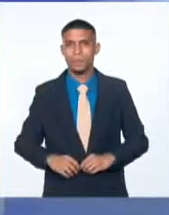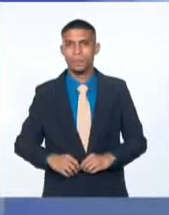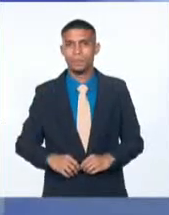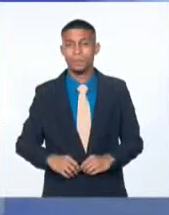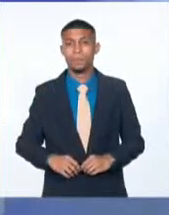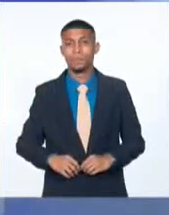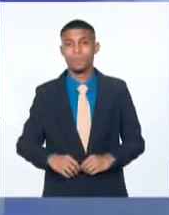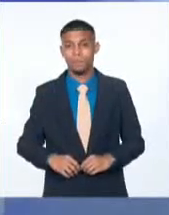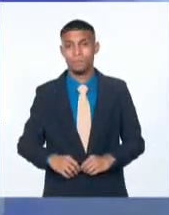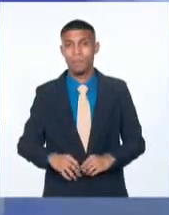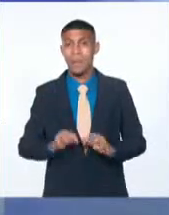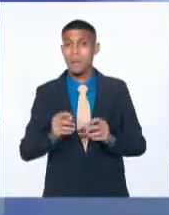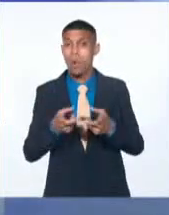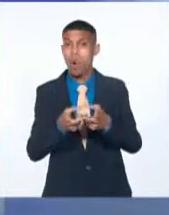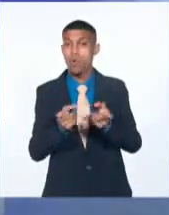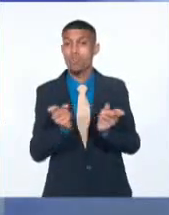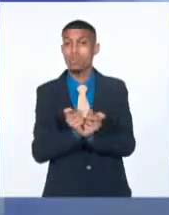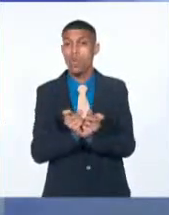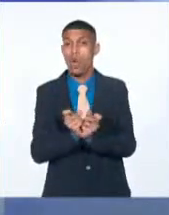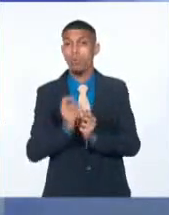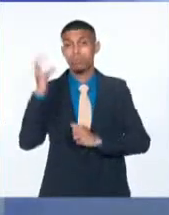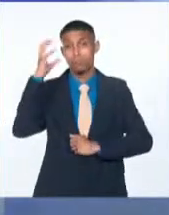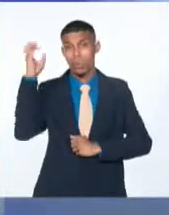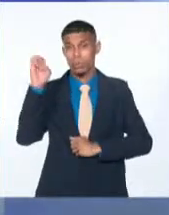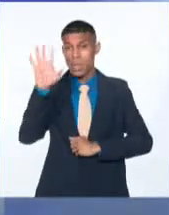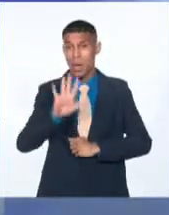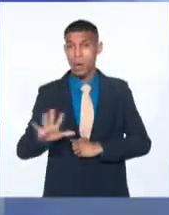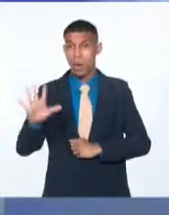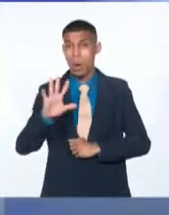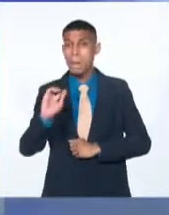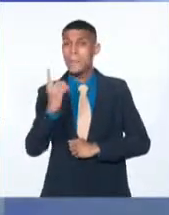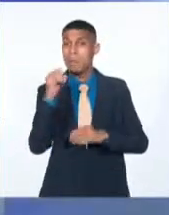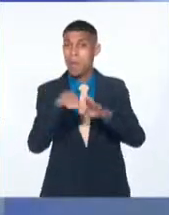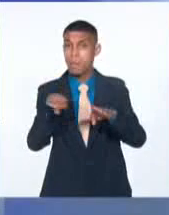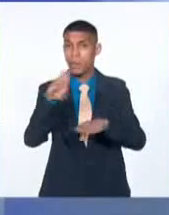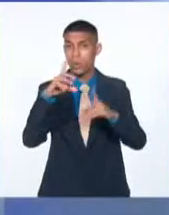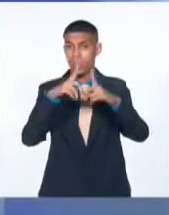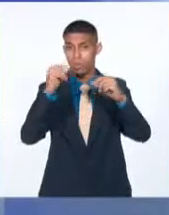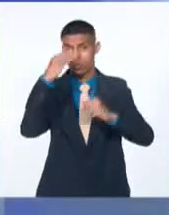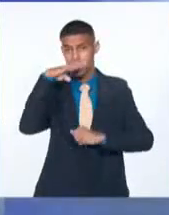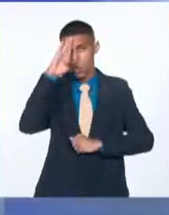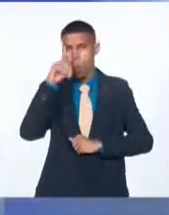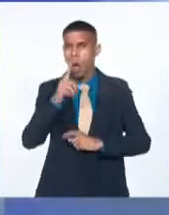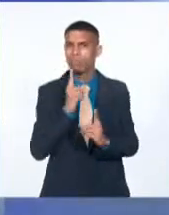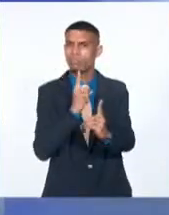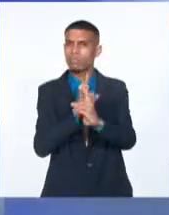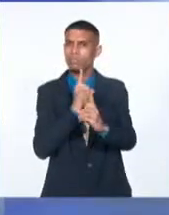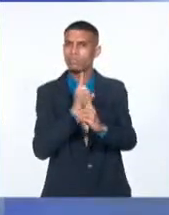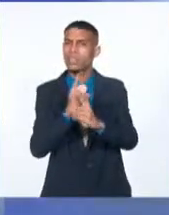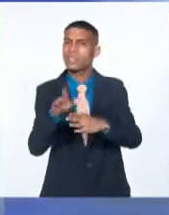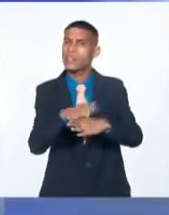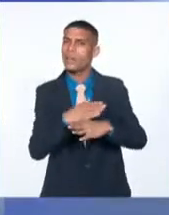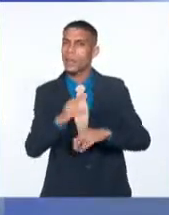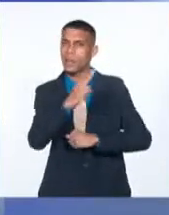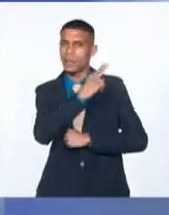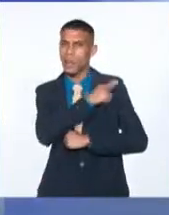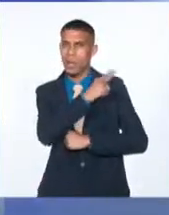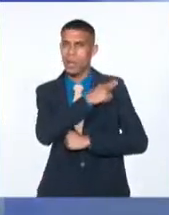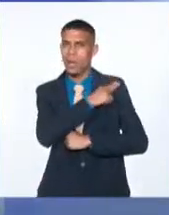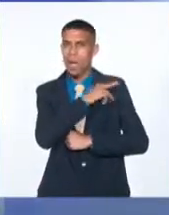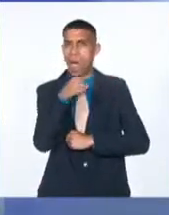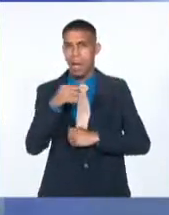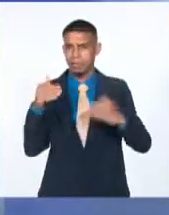En el contexto del Consejo Intergubernamental Euroasiático, Manuel Marrero Cruz sostuvo encuentros con jefes de gobierno participantes en la cita de